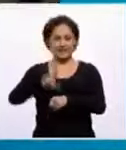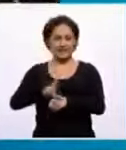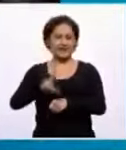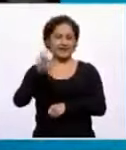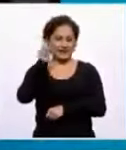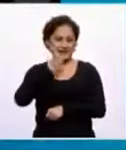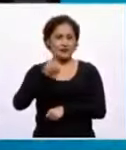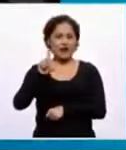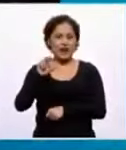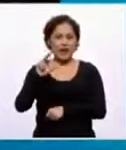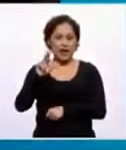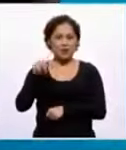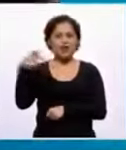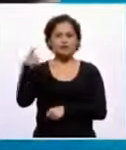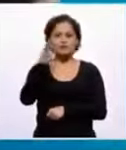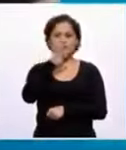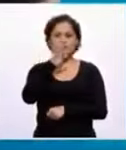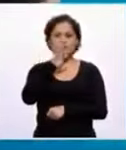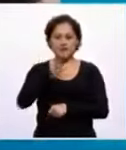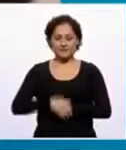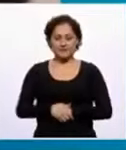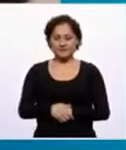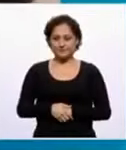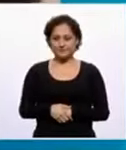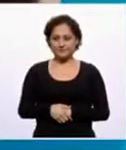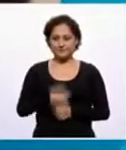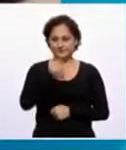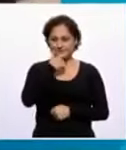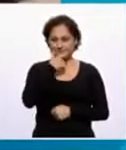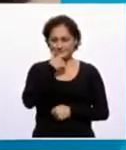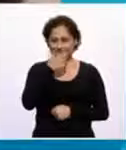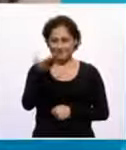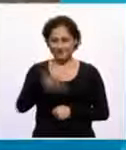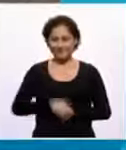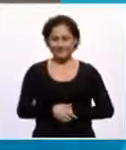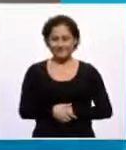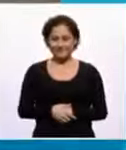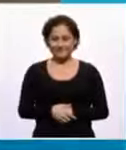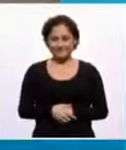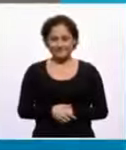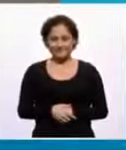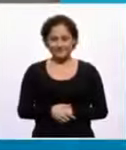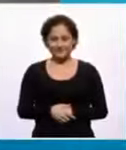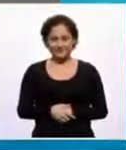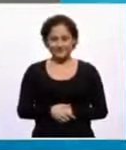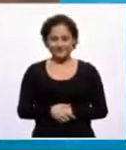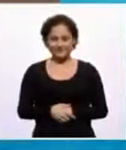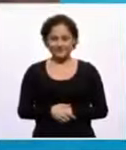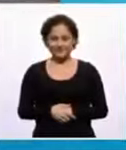Félix. Okay, so thank you for letting us in the school. Thank you so much.